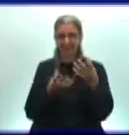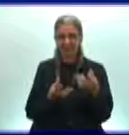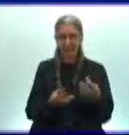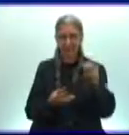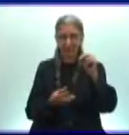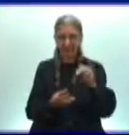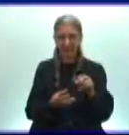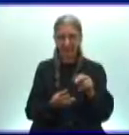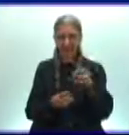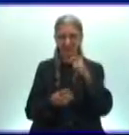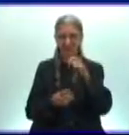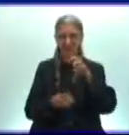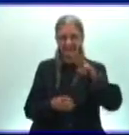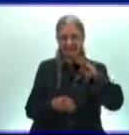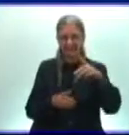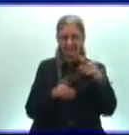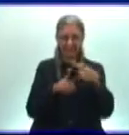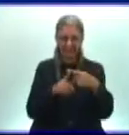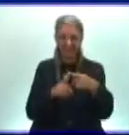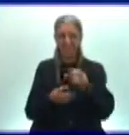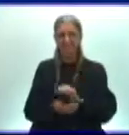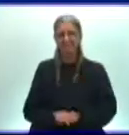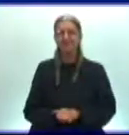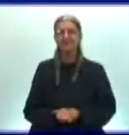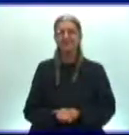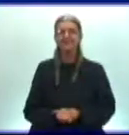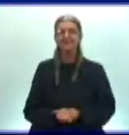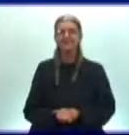nuclear 13 más.